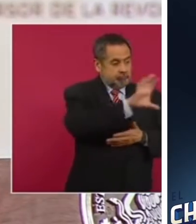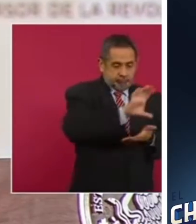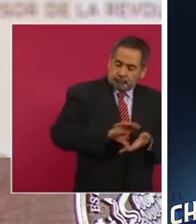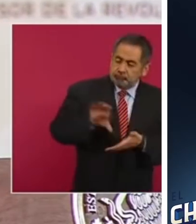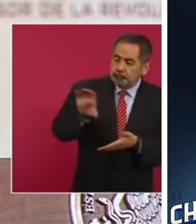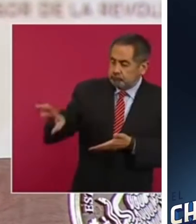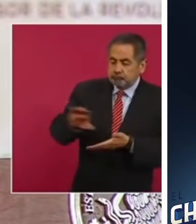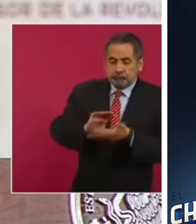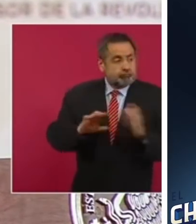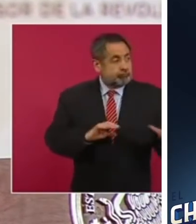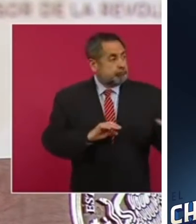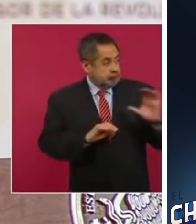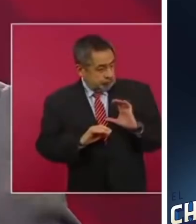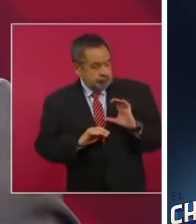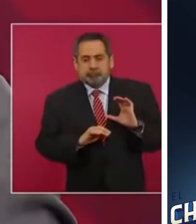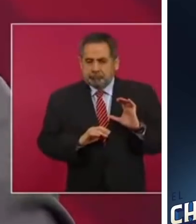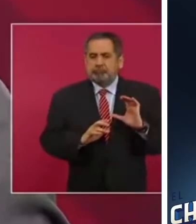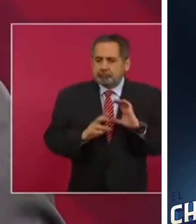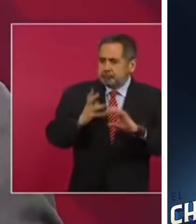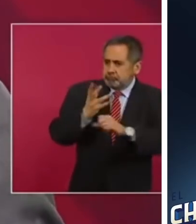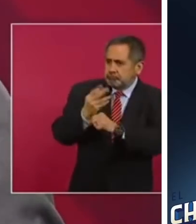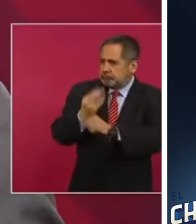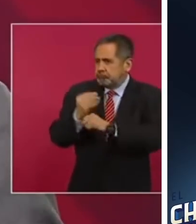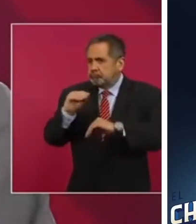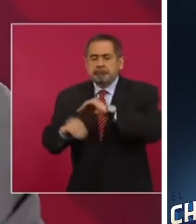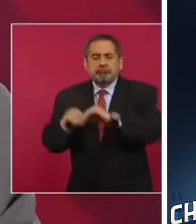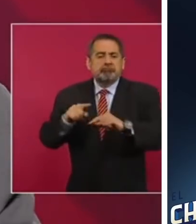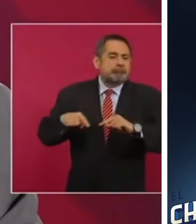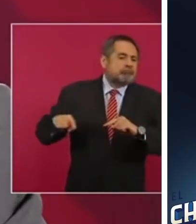está utilizando para